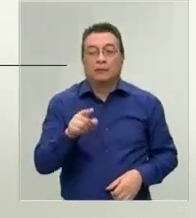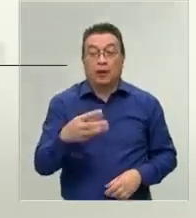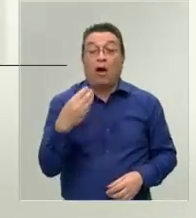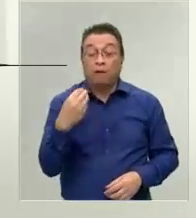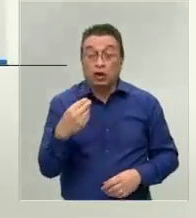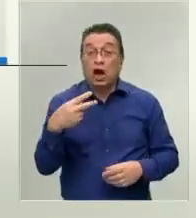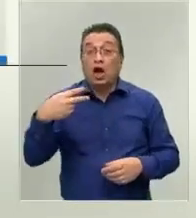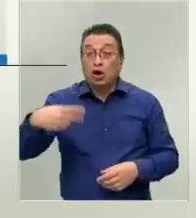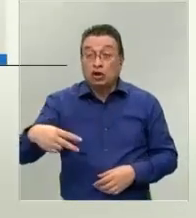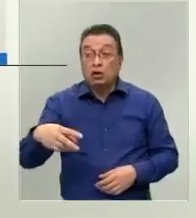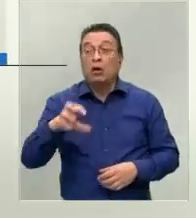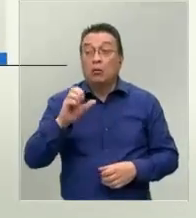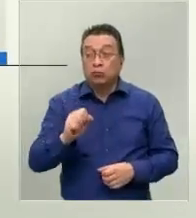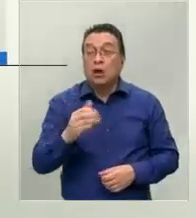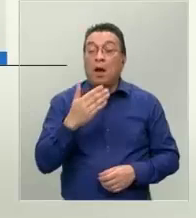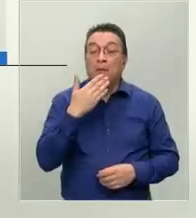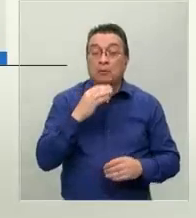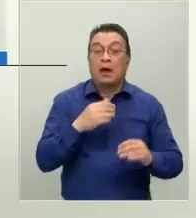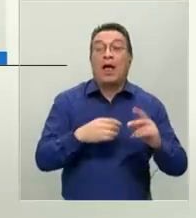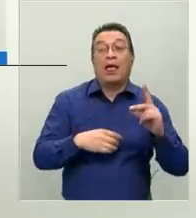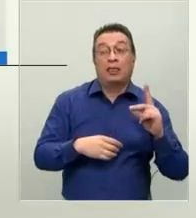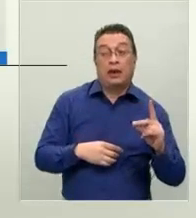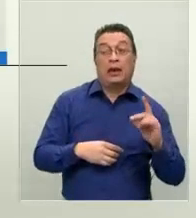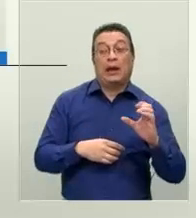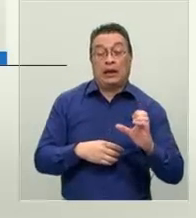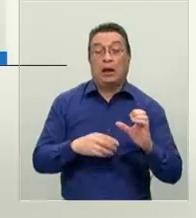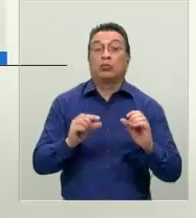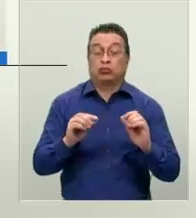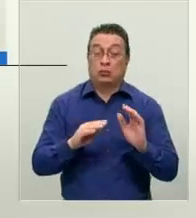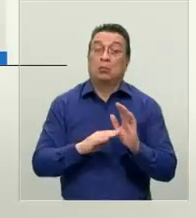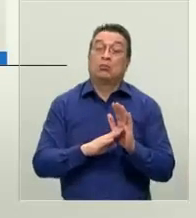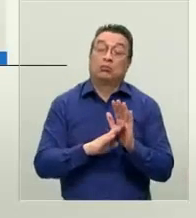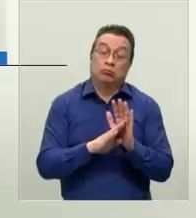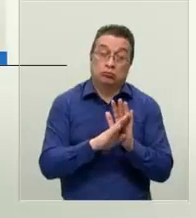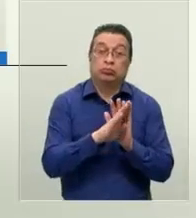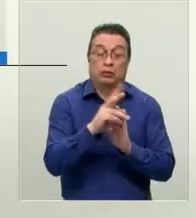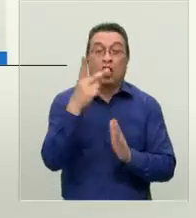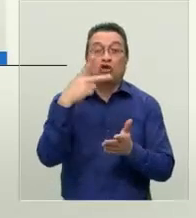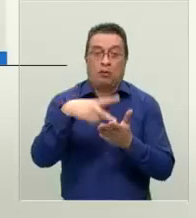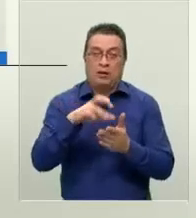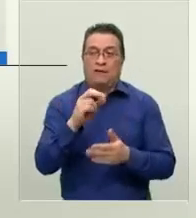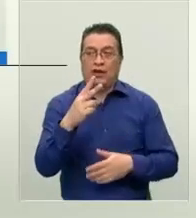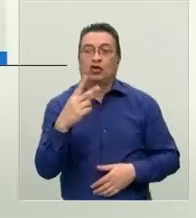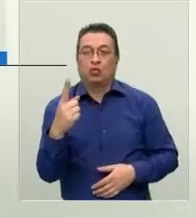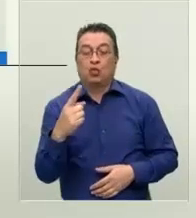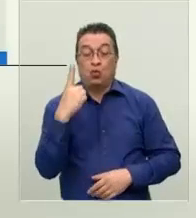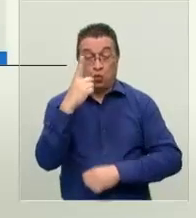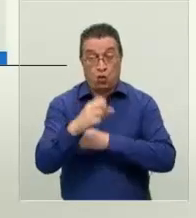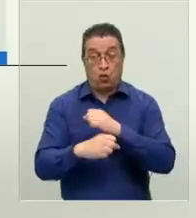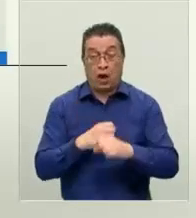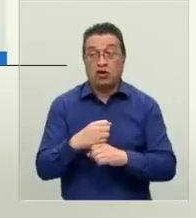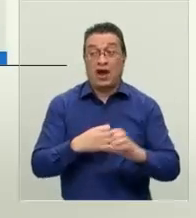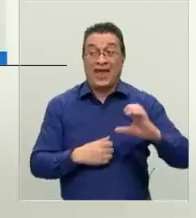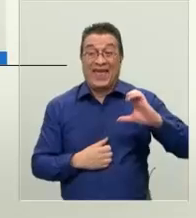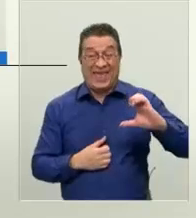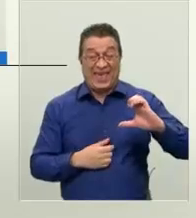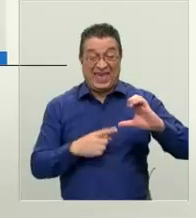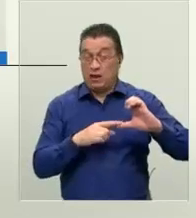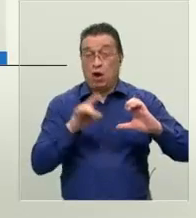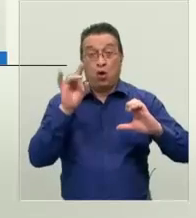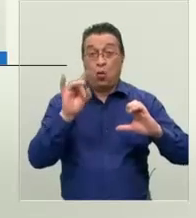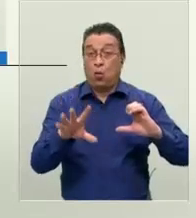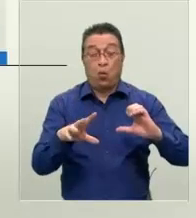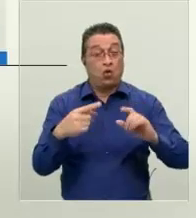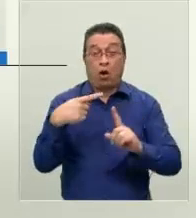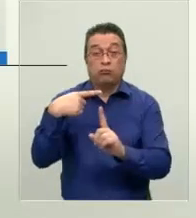algo logran recuperarse los fondos más conservadores tras un pésimo 2021. De hecho, en lo que va del año, el E es el único con